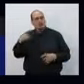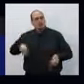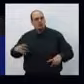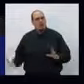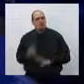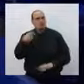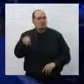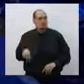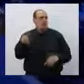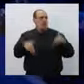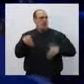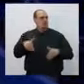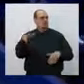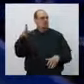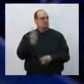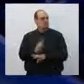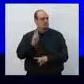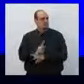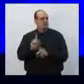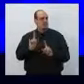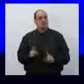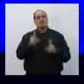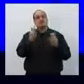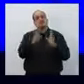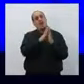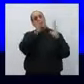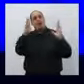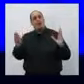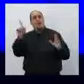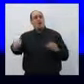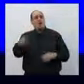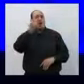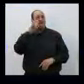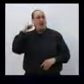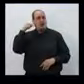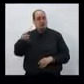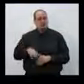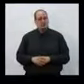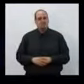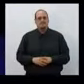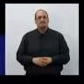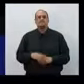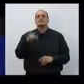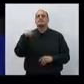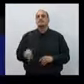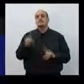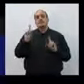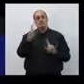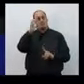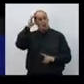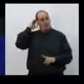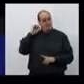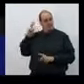elección cierra este bloque temático el candidato alberto fernández lo que dice de roberto lavagna es